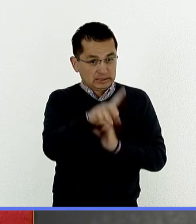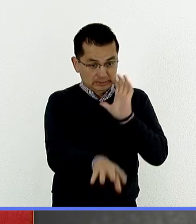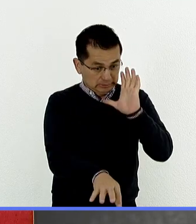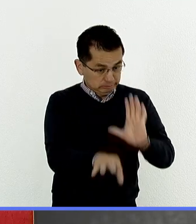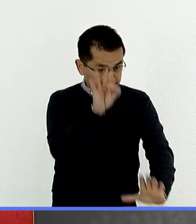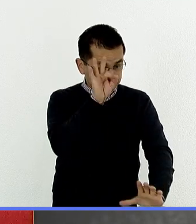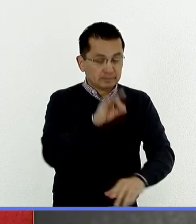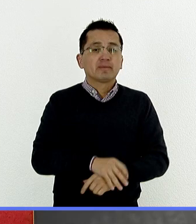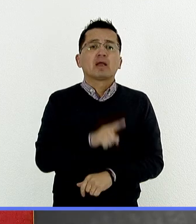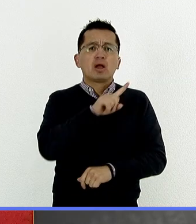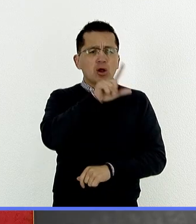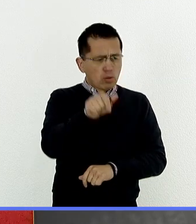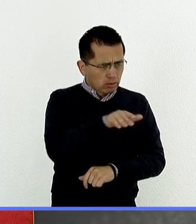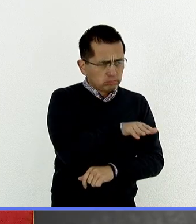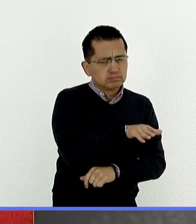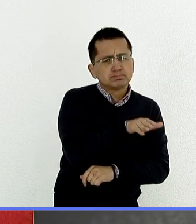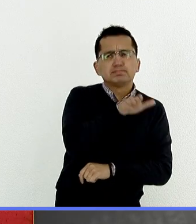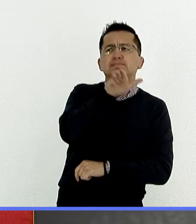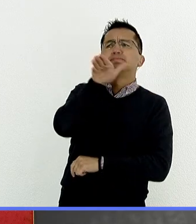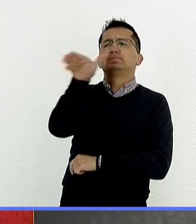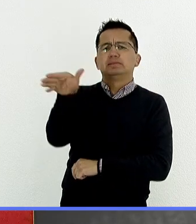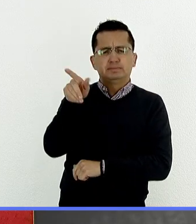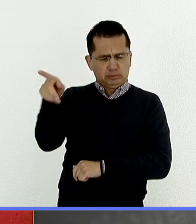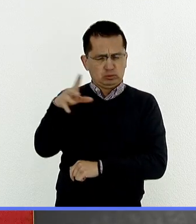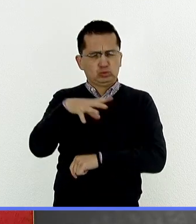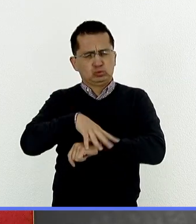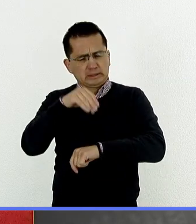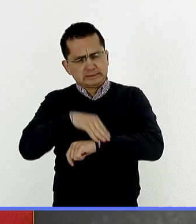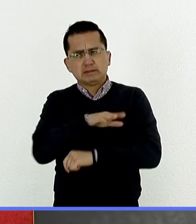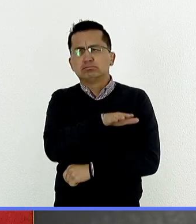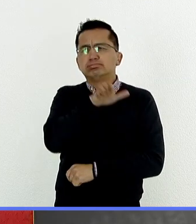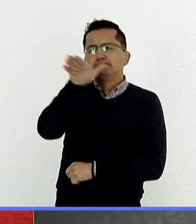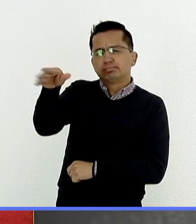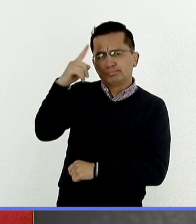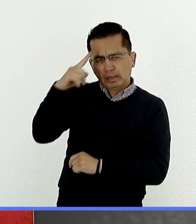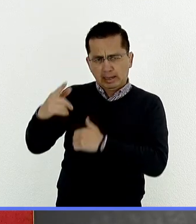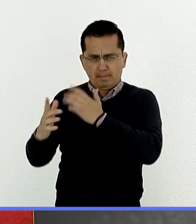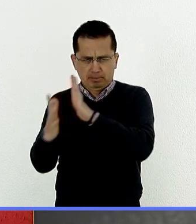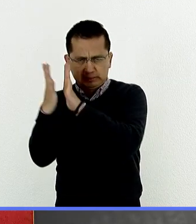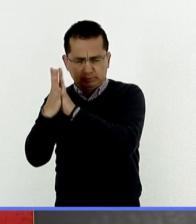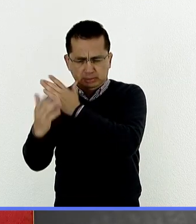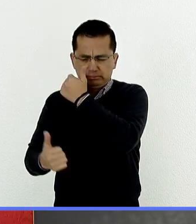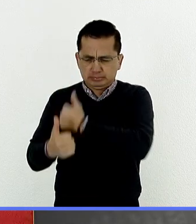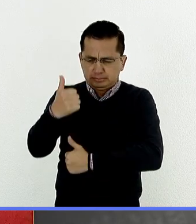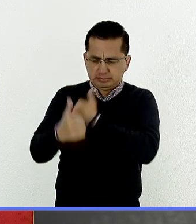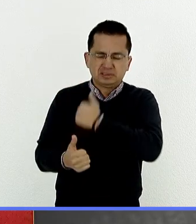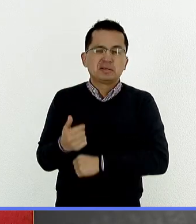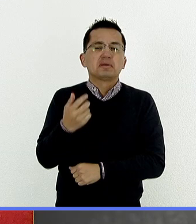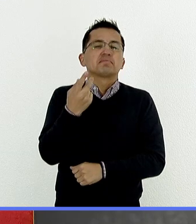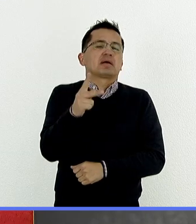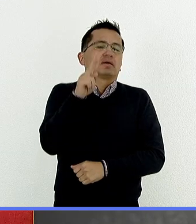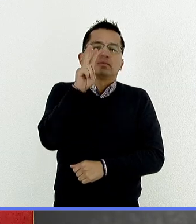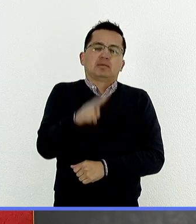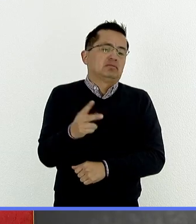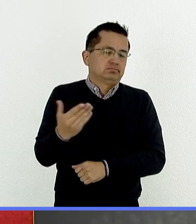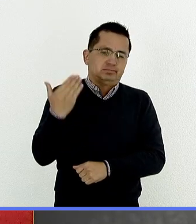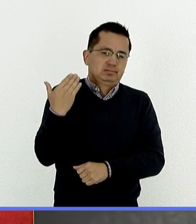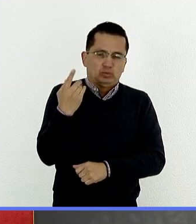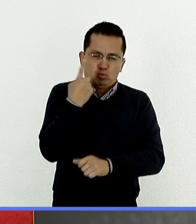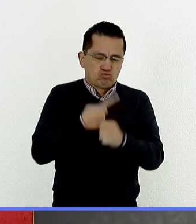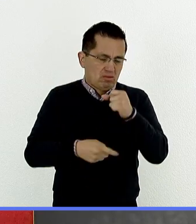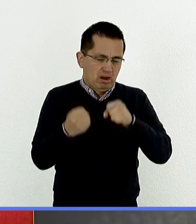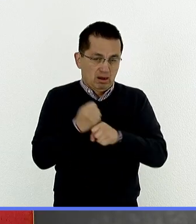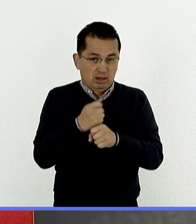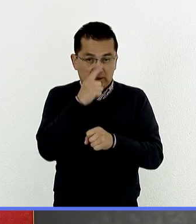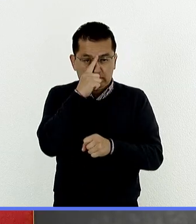allá fue muy destacado su papel en Suecia pero este año el año pasado no tuvimos este la fortuna de